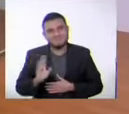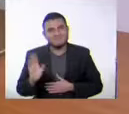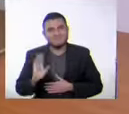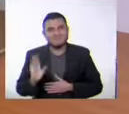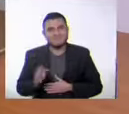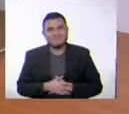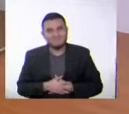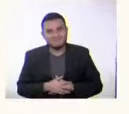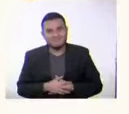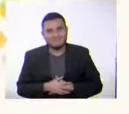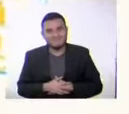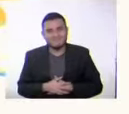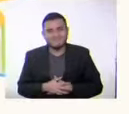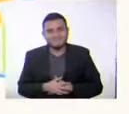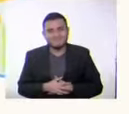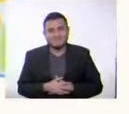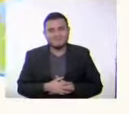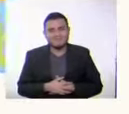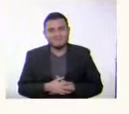próxima.